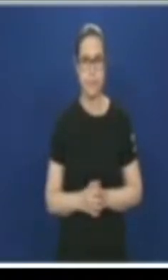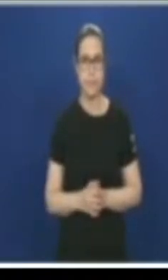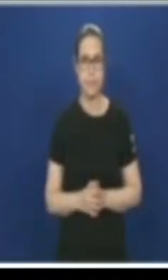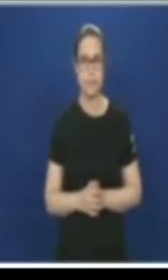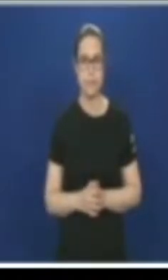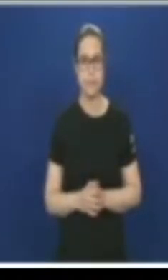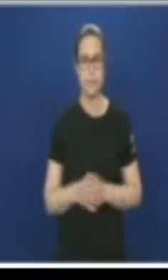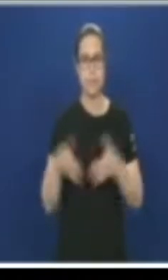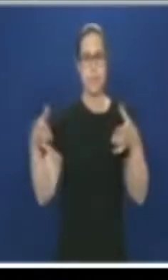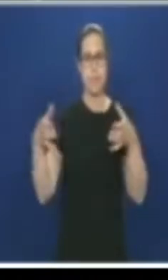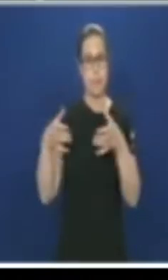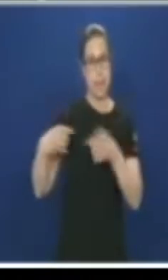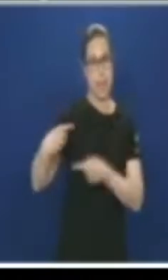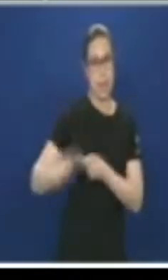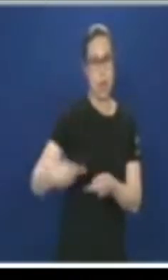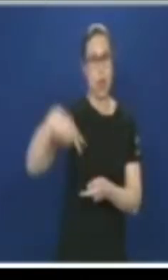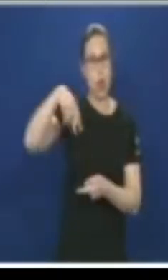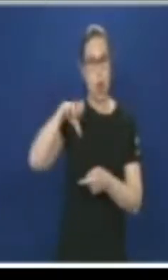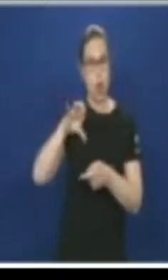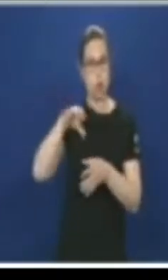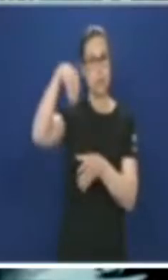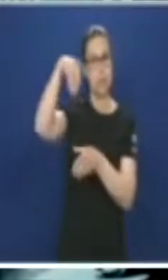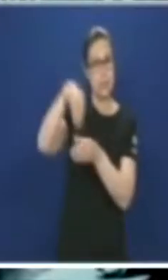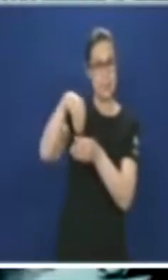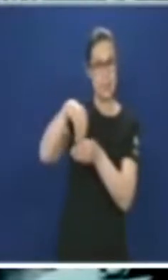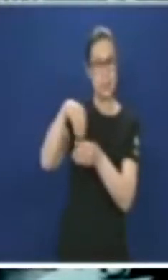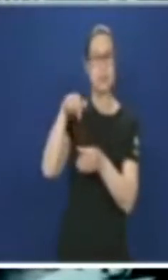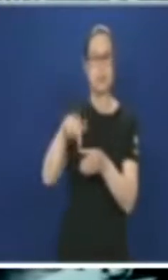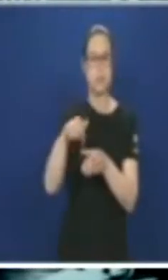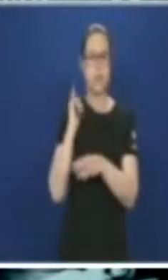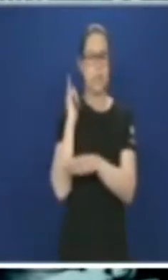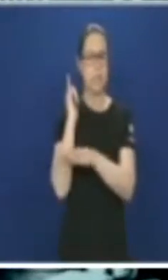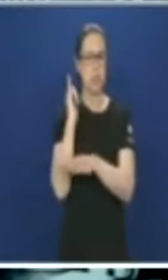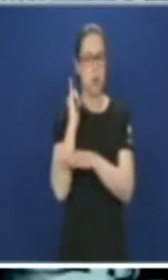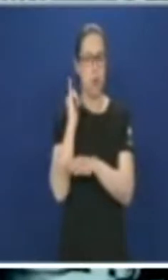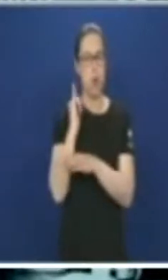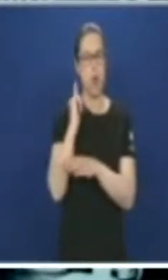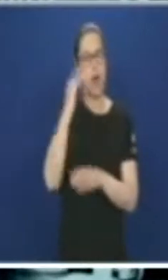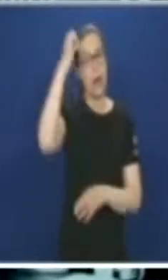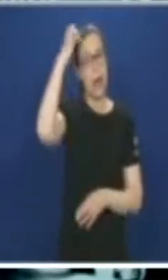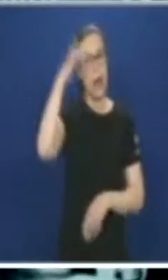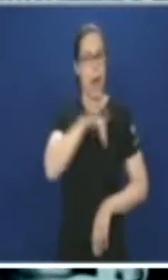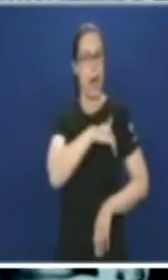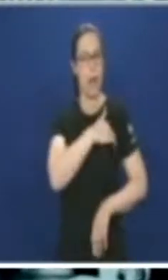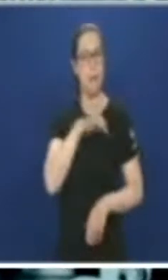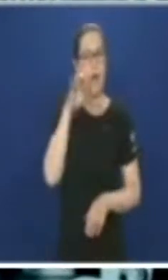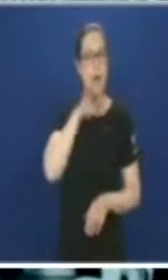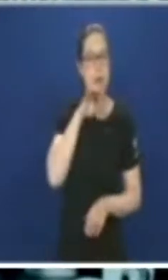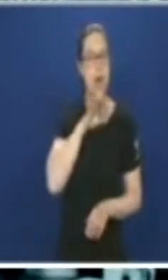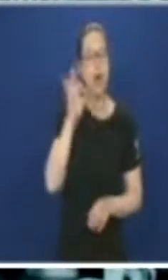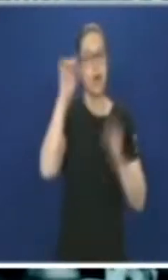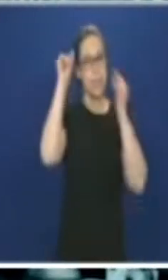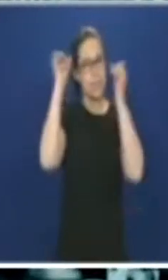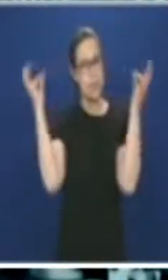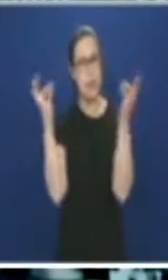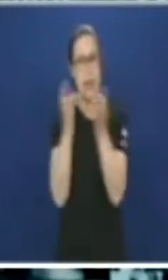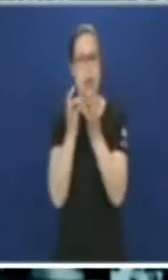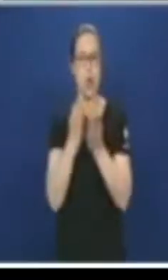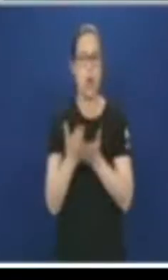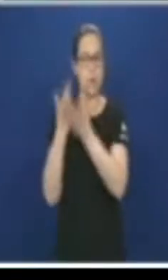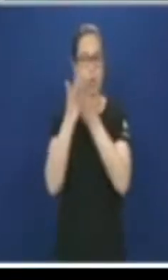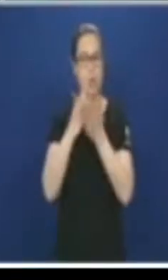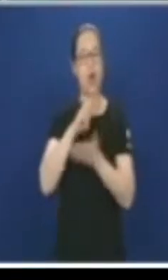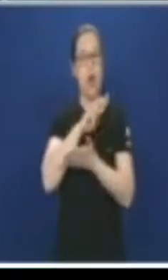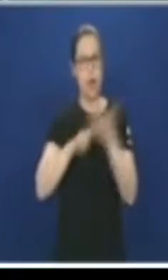Os membros da Xeración Nos participaron de forma activa en institucións como a Real Academia Galega ou o Seminario de Estudos Galegos, agrupación